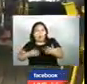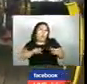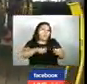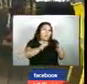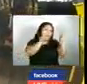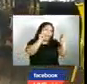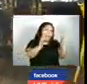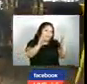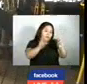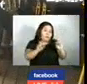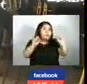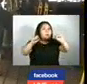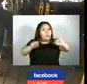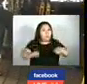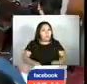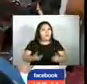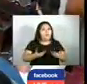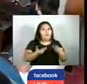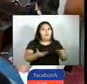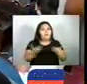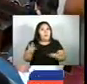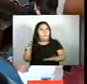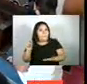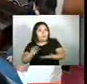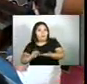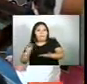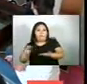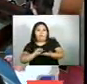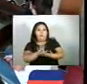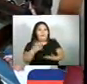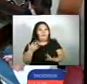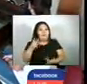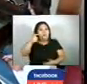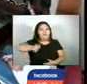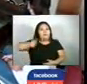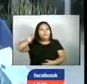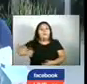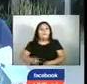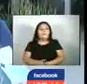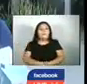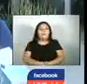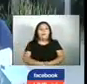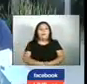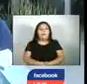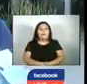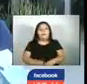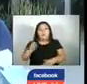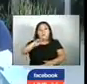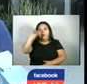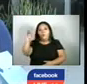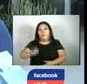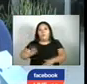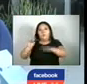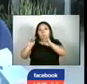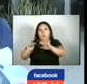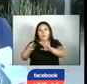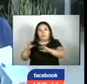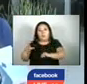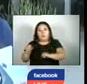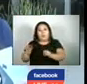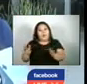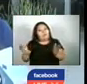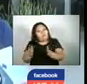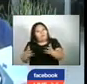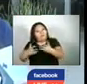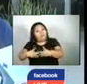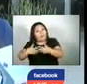sectores. Además planean la entrega de más fondos en los próximos meses. El 70% de nuestros empresarios son MIPYMES,